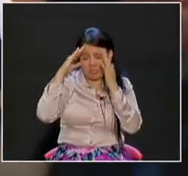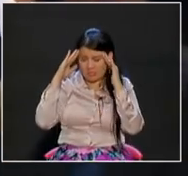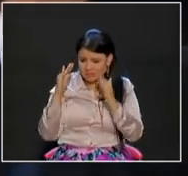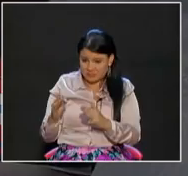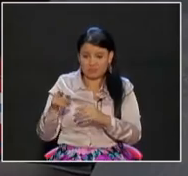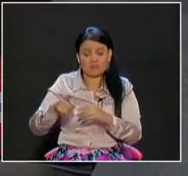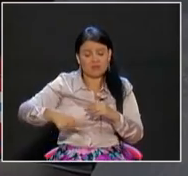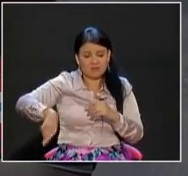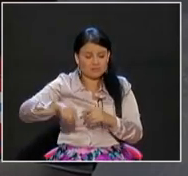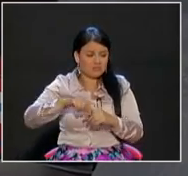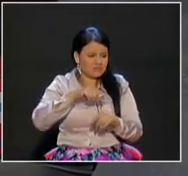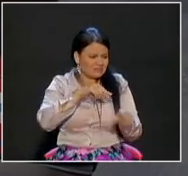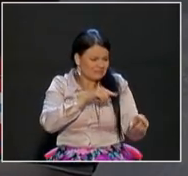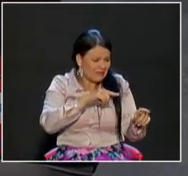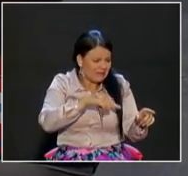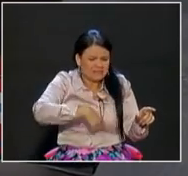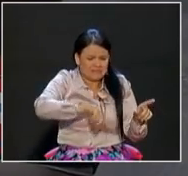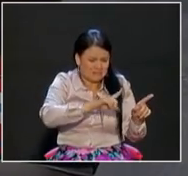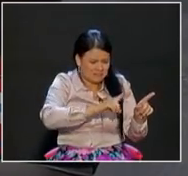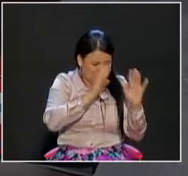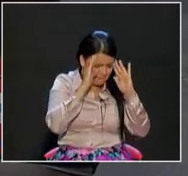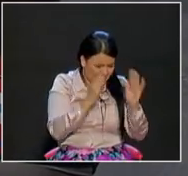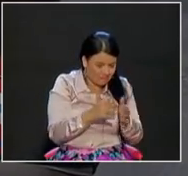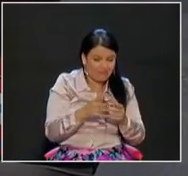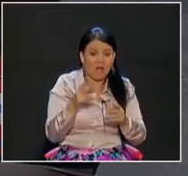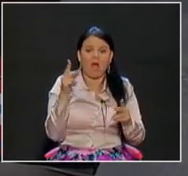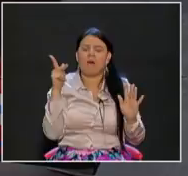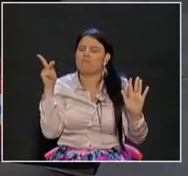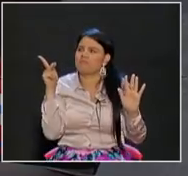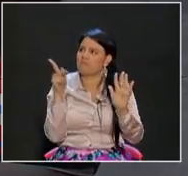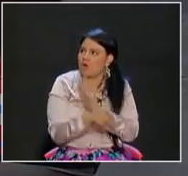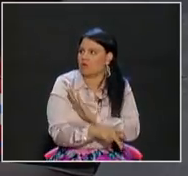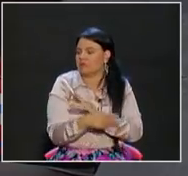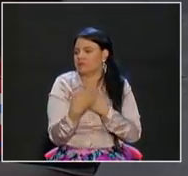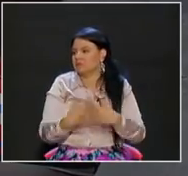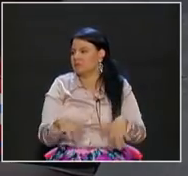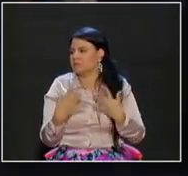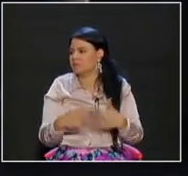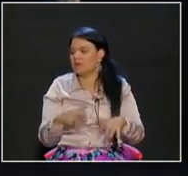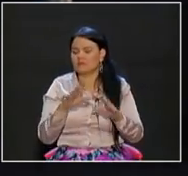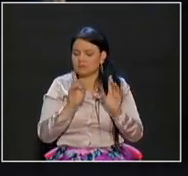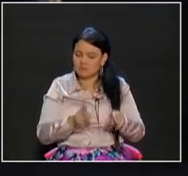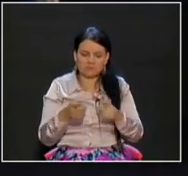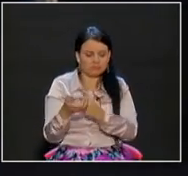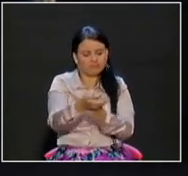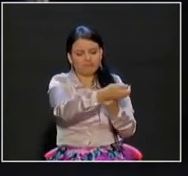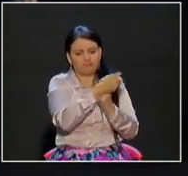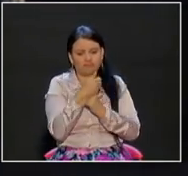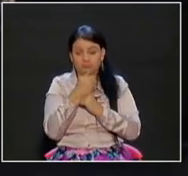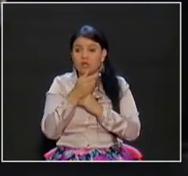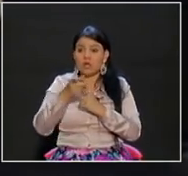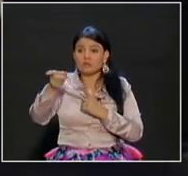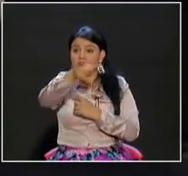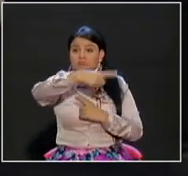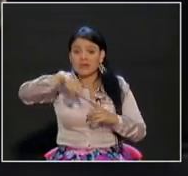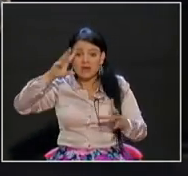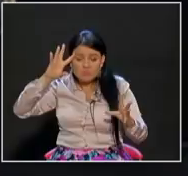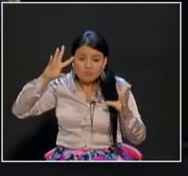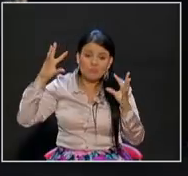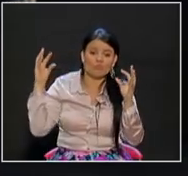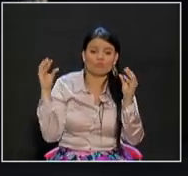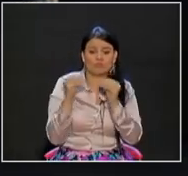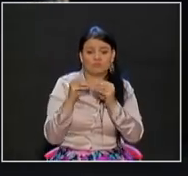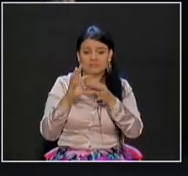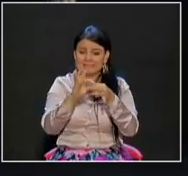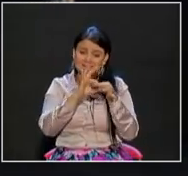que proteger con problemas de violencia y lo teníamos que proteger entonces yo lo de todo estamos de acuerdo en que tenemos que articularnos tenemos que